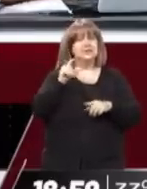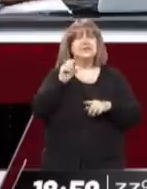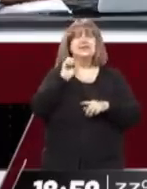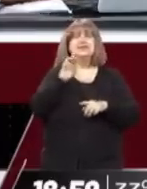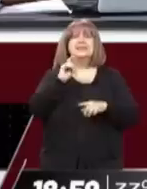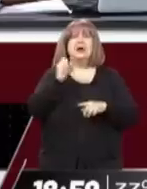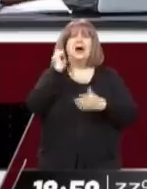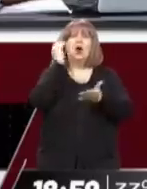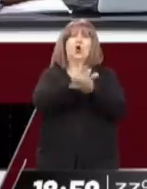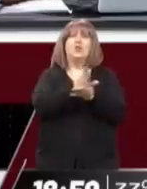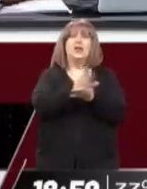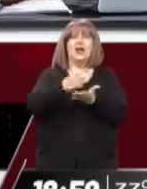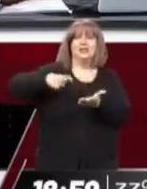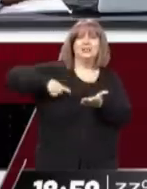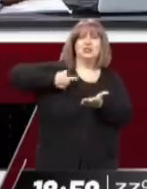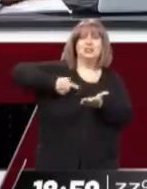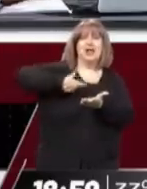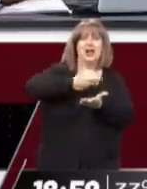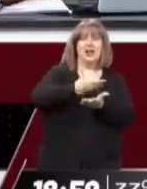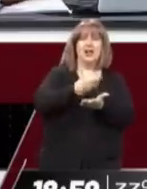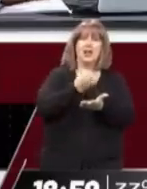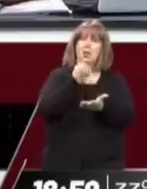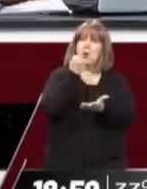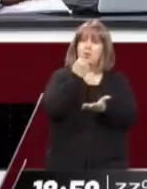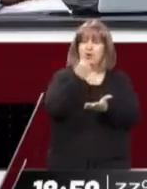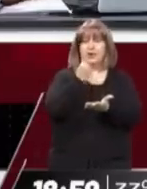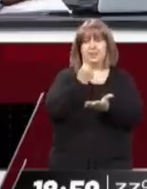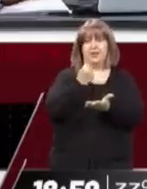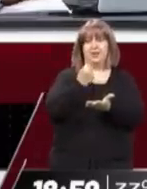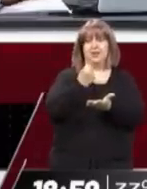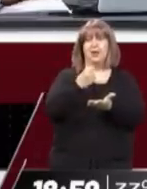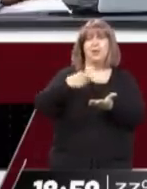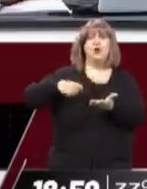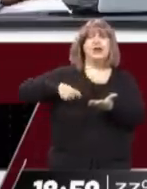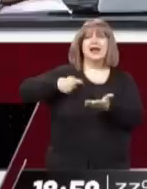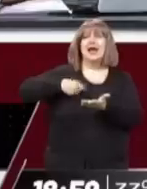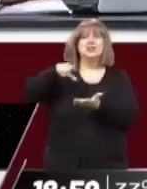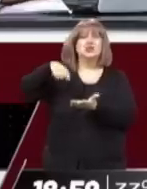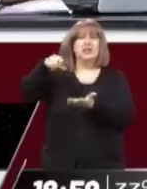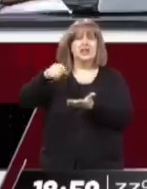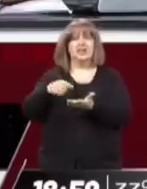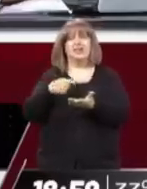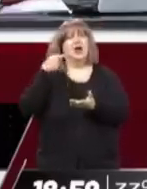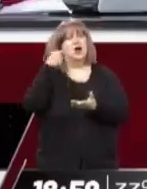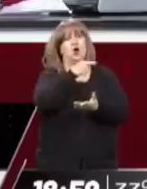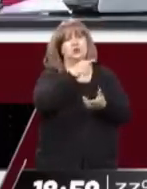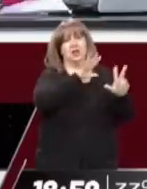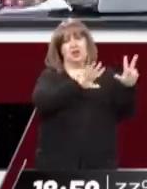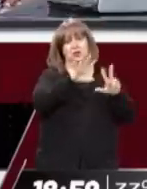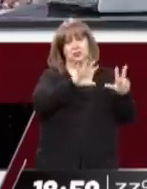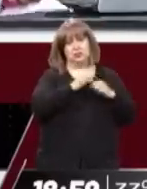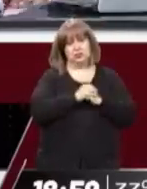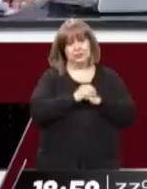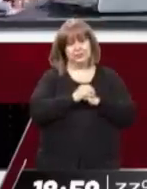es mucho más fuerte que inclusive la condena legal que se les está dando, ¿no? Porque tienen todo un país en contra. Y realmente sí,